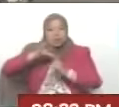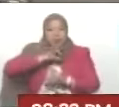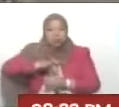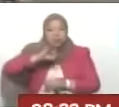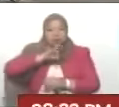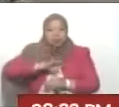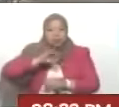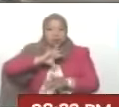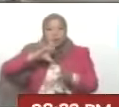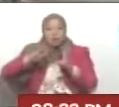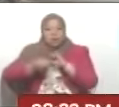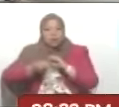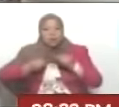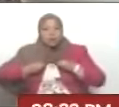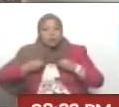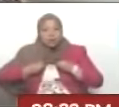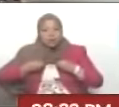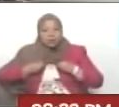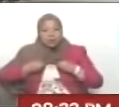Como cambia la vida, ¿verdad?